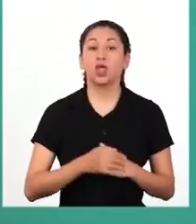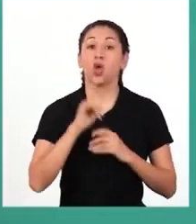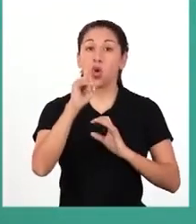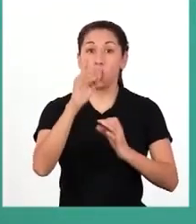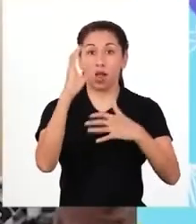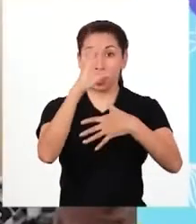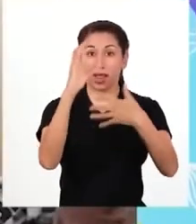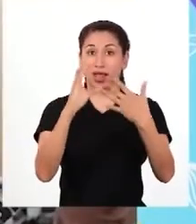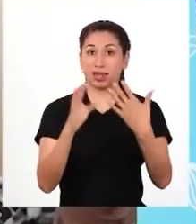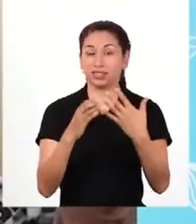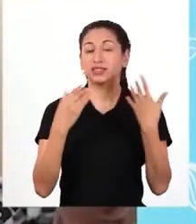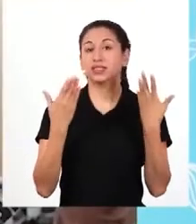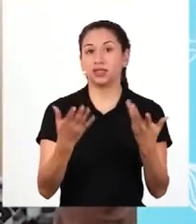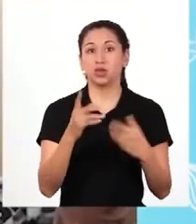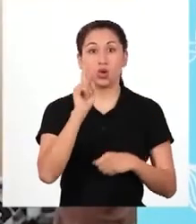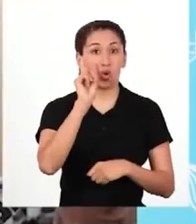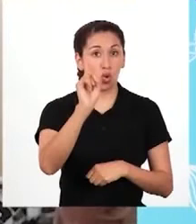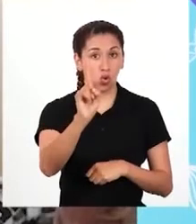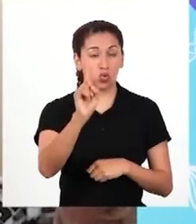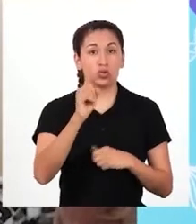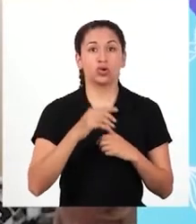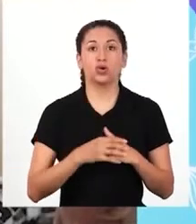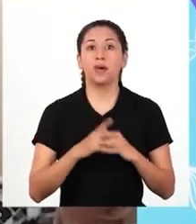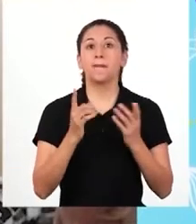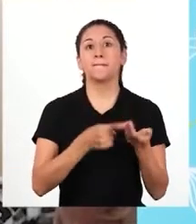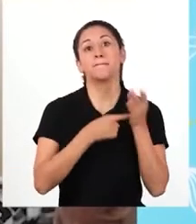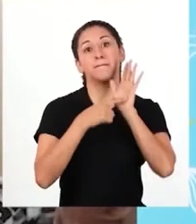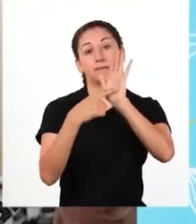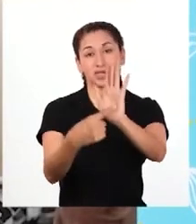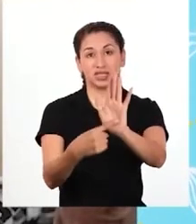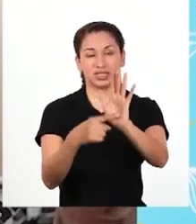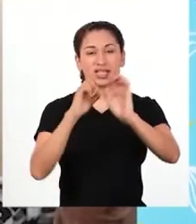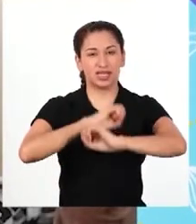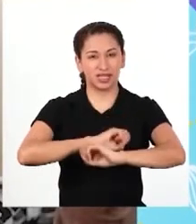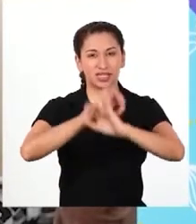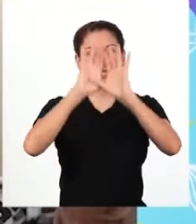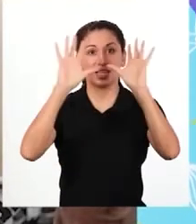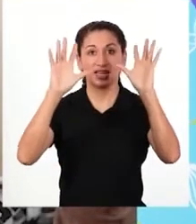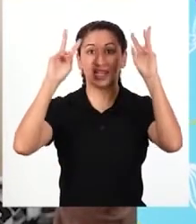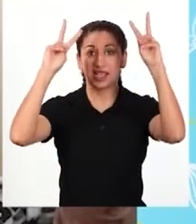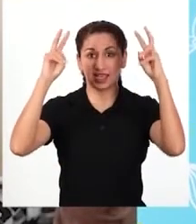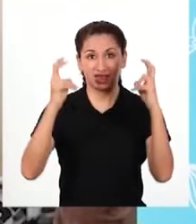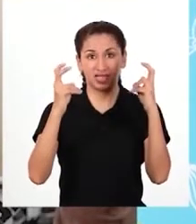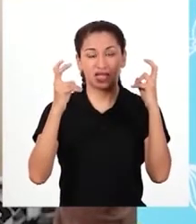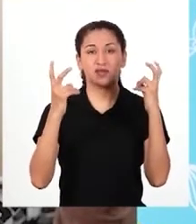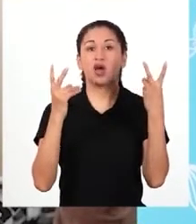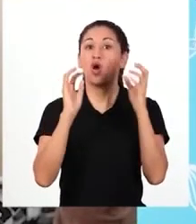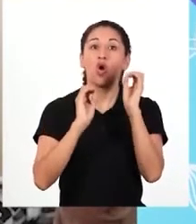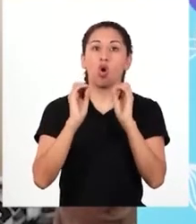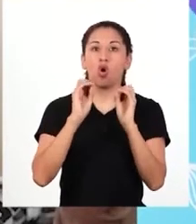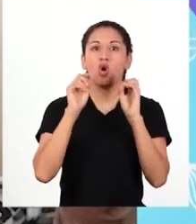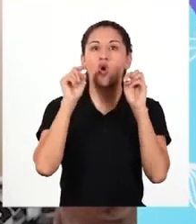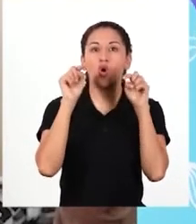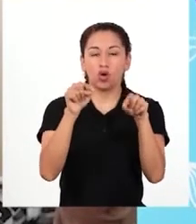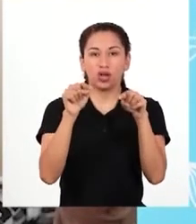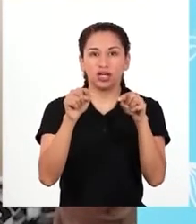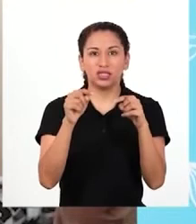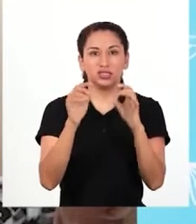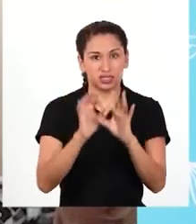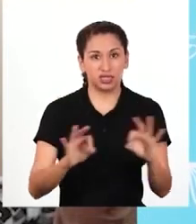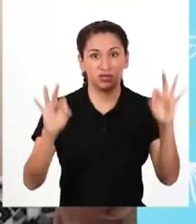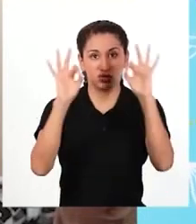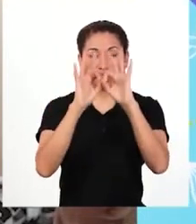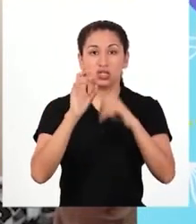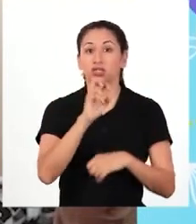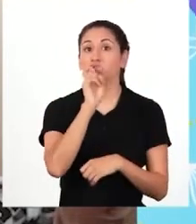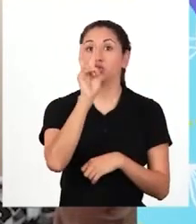un discurso? Las características de un discurso son: 1. De presentar con claridad el tema o el